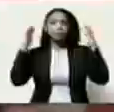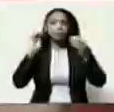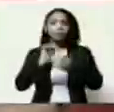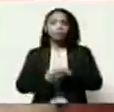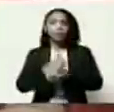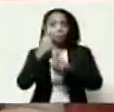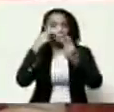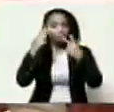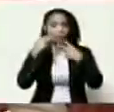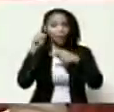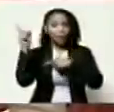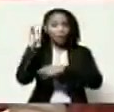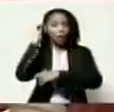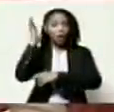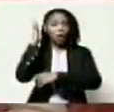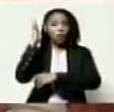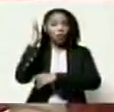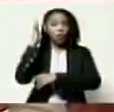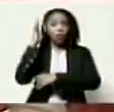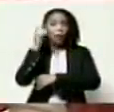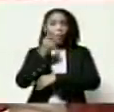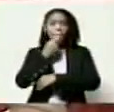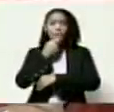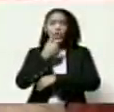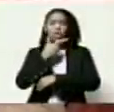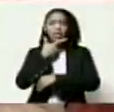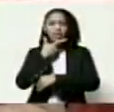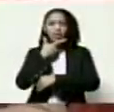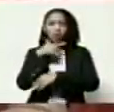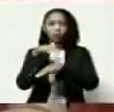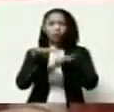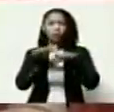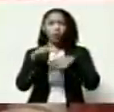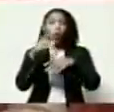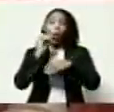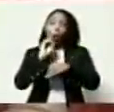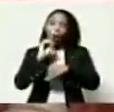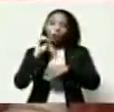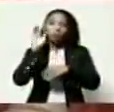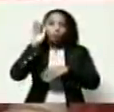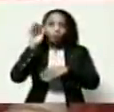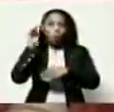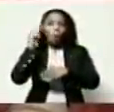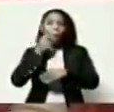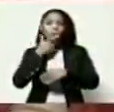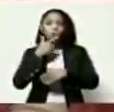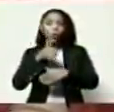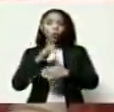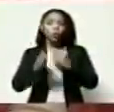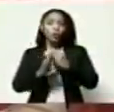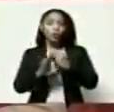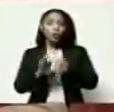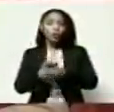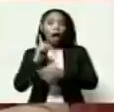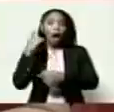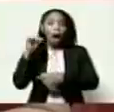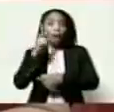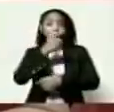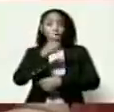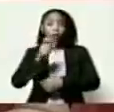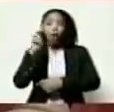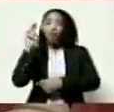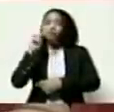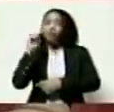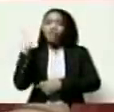Mira, ese congreso fue tan bonito, o es tan bonito, que ahí hay gente que nunca había venido